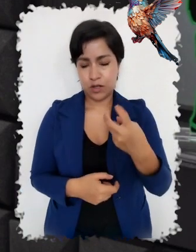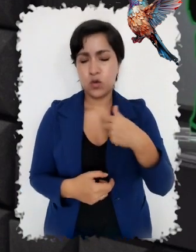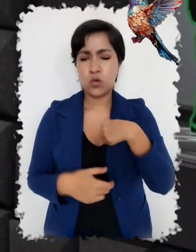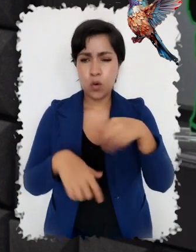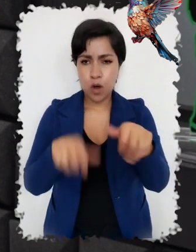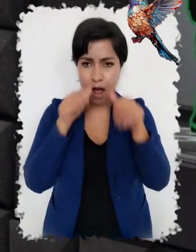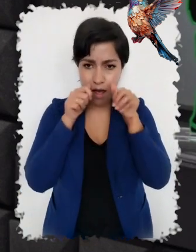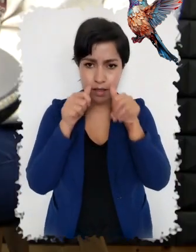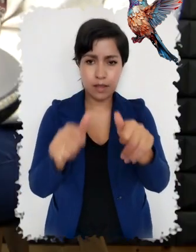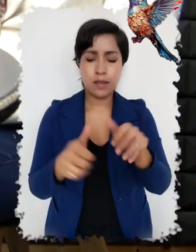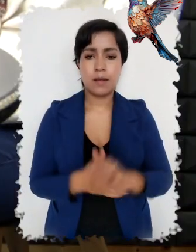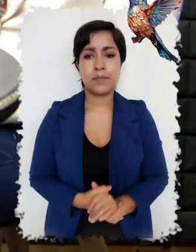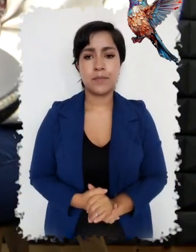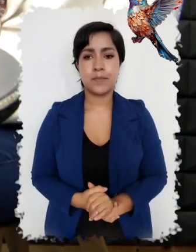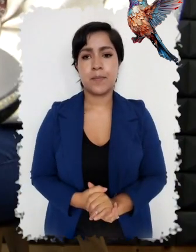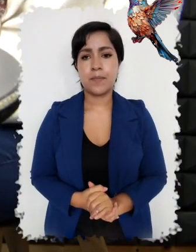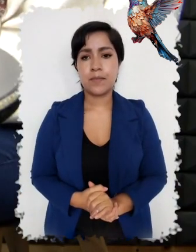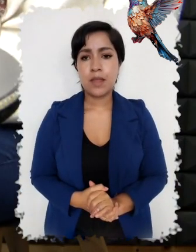tus